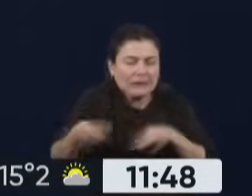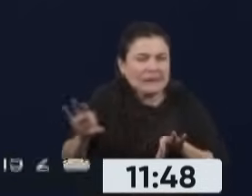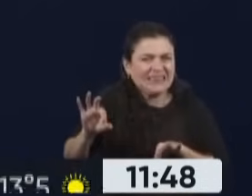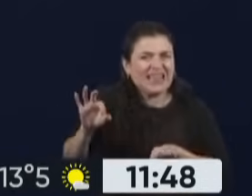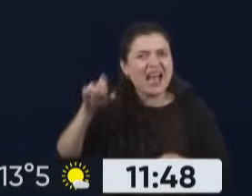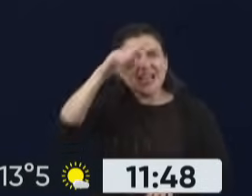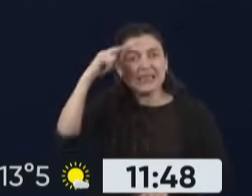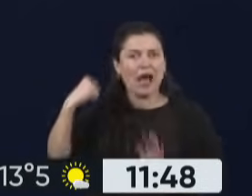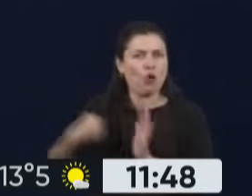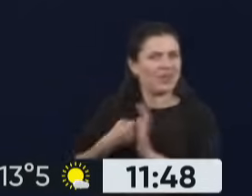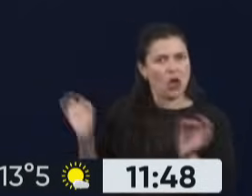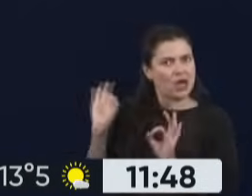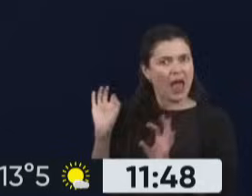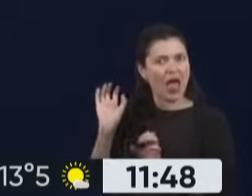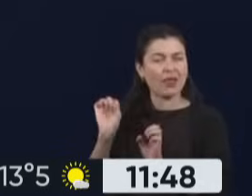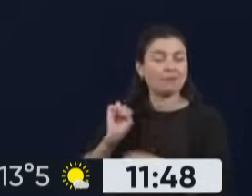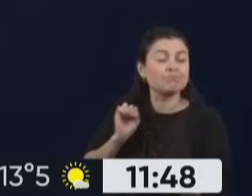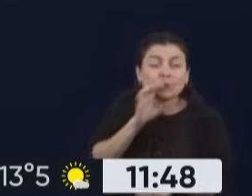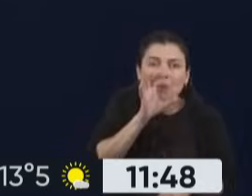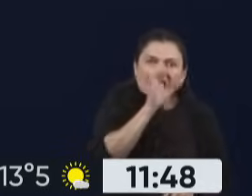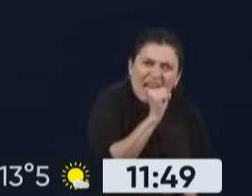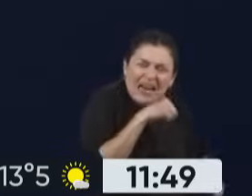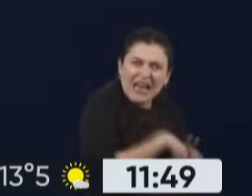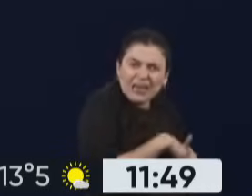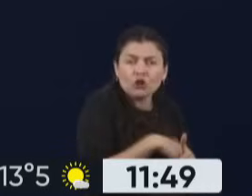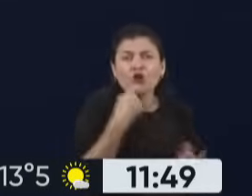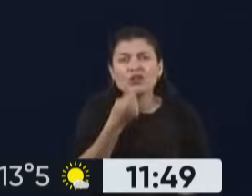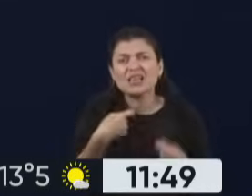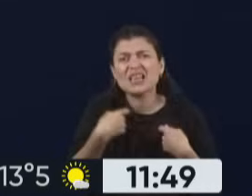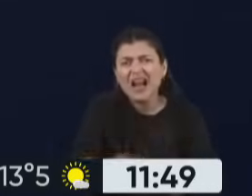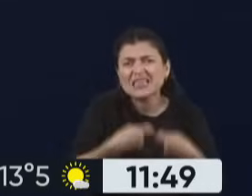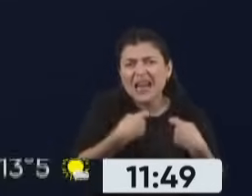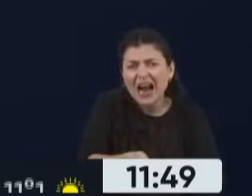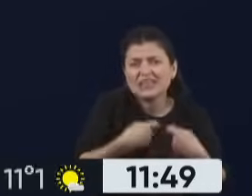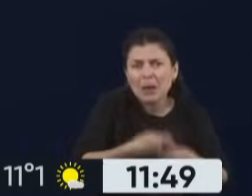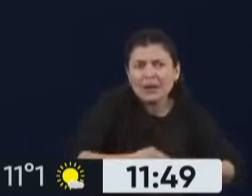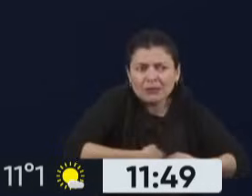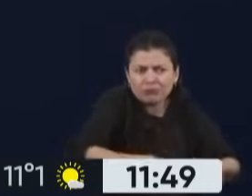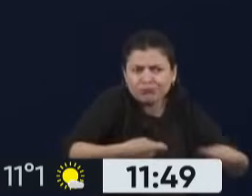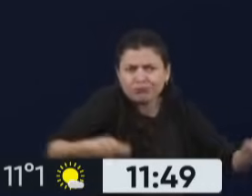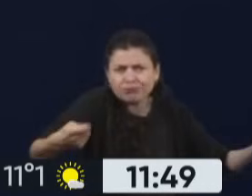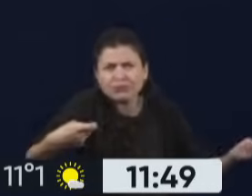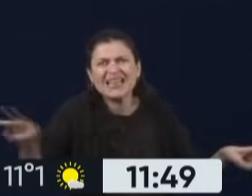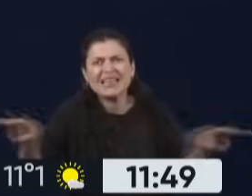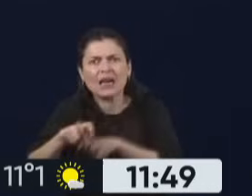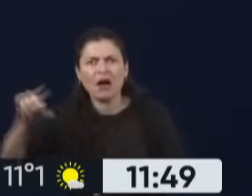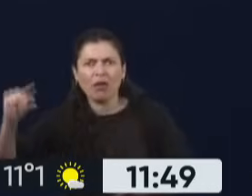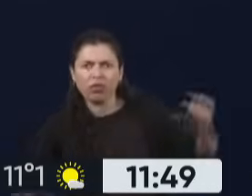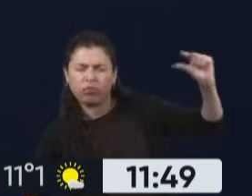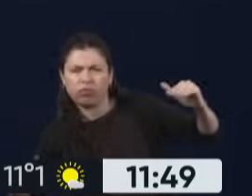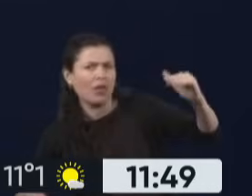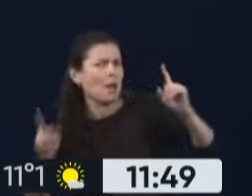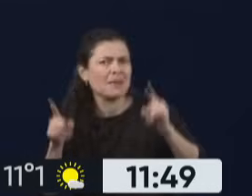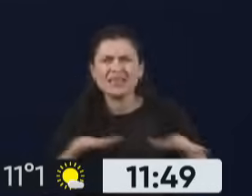recaudamos menos. Gastamos más, recaudamos menos, tenemos mayor déficit. Ahora, no podemos seguir financiando ese